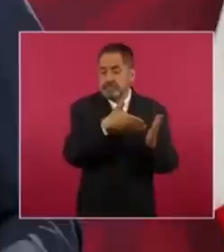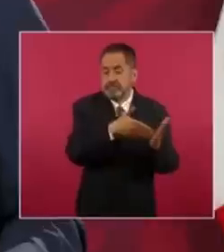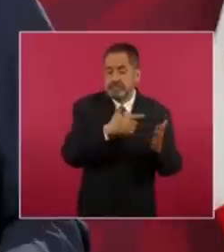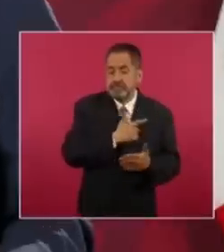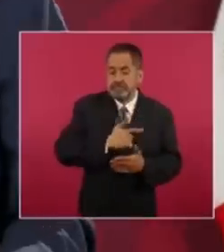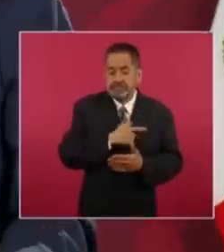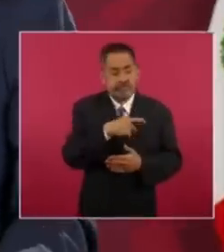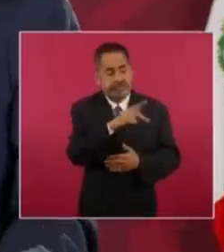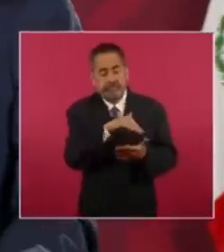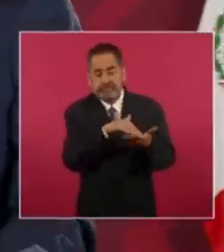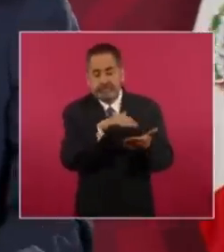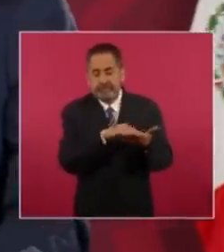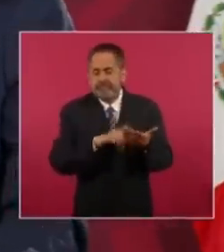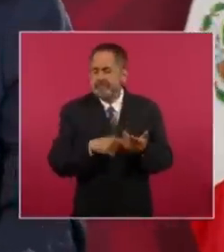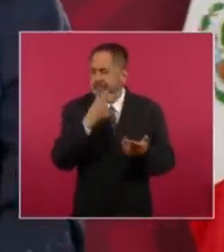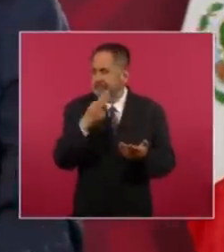millones,